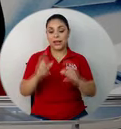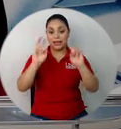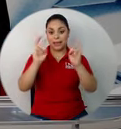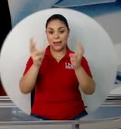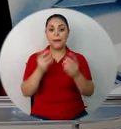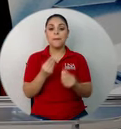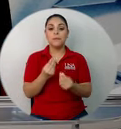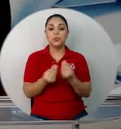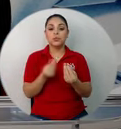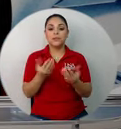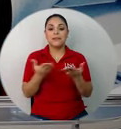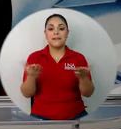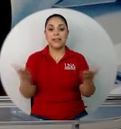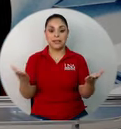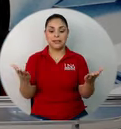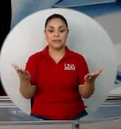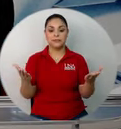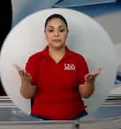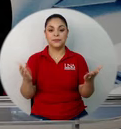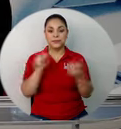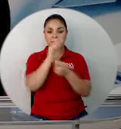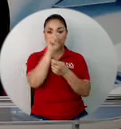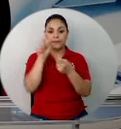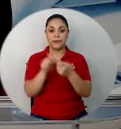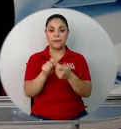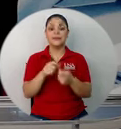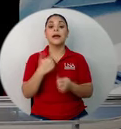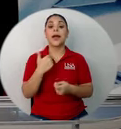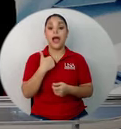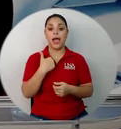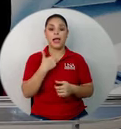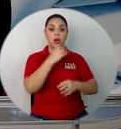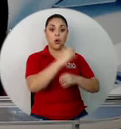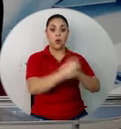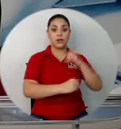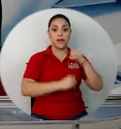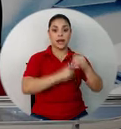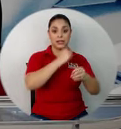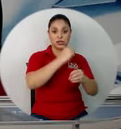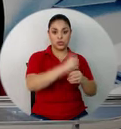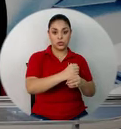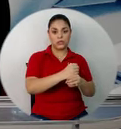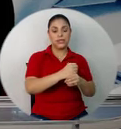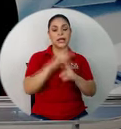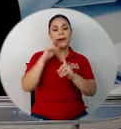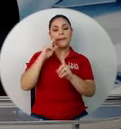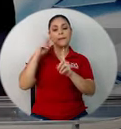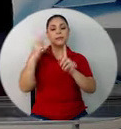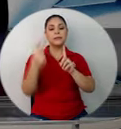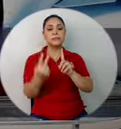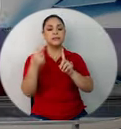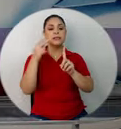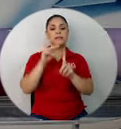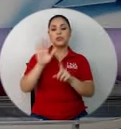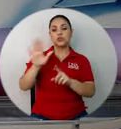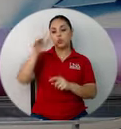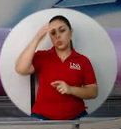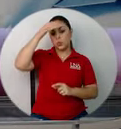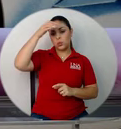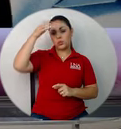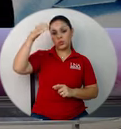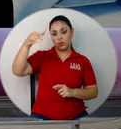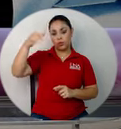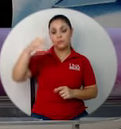productividad específicamente, hay organizaciones que desde la perspectiva de su cultura hacen una